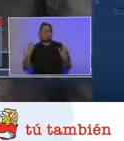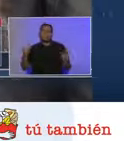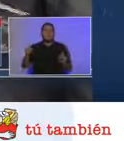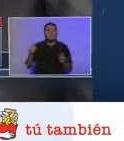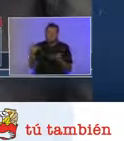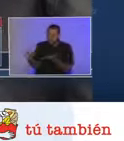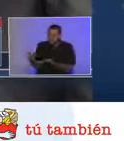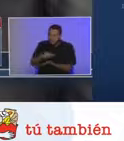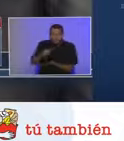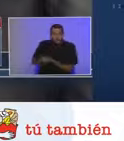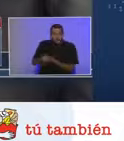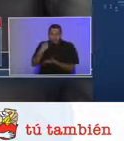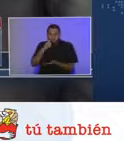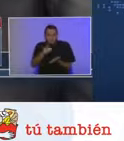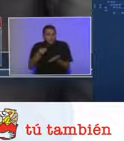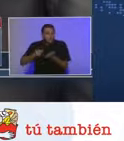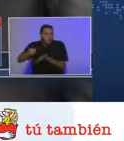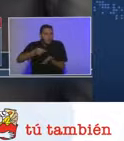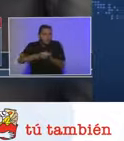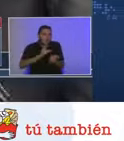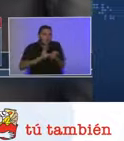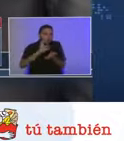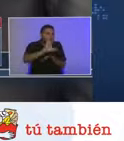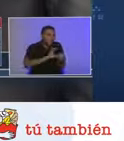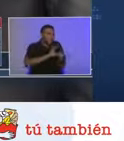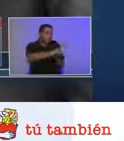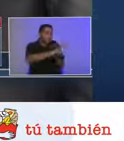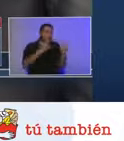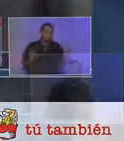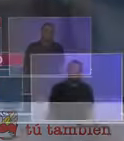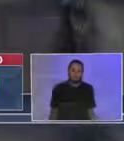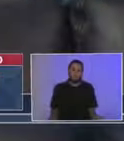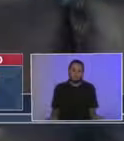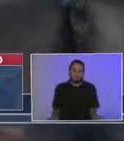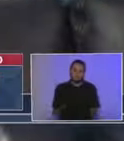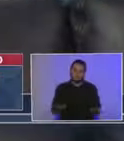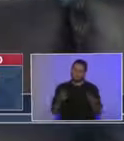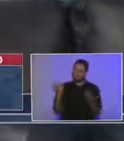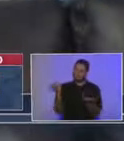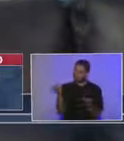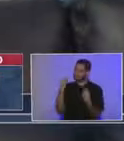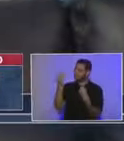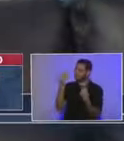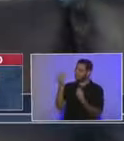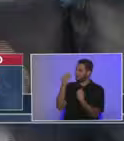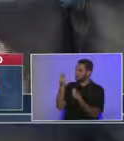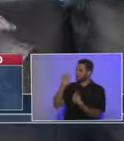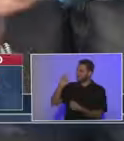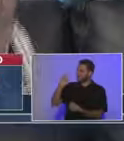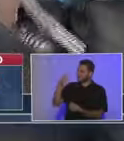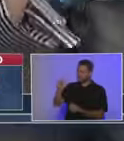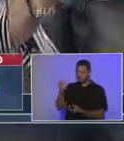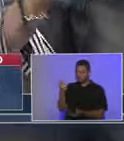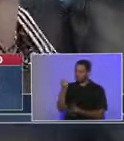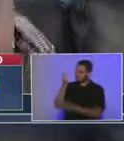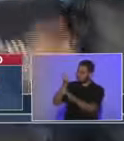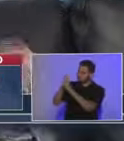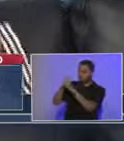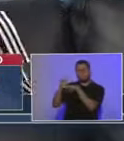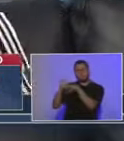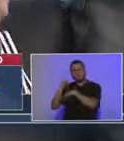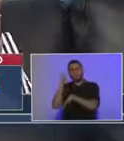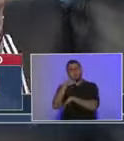ahora viene este señor, Carlos Rivera, y entonces tampoco don Carlos, tampoco se le ocurre a usted mandar a alguien allí para